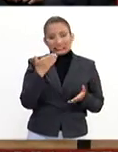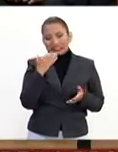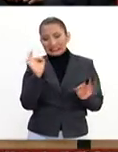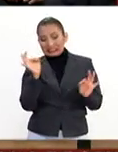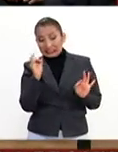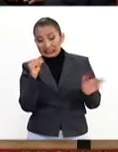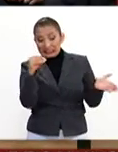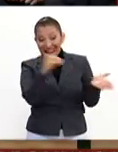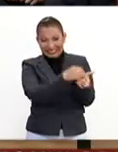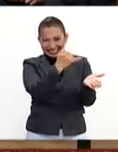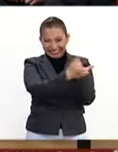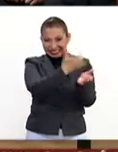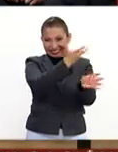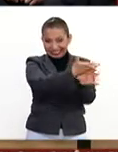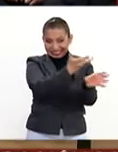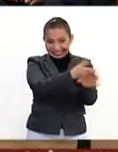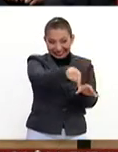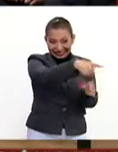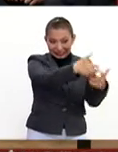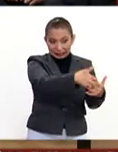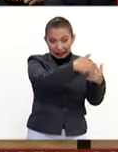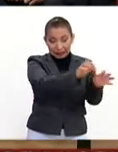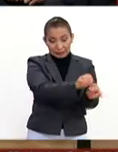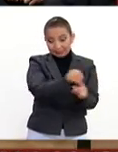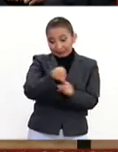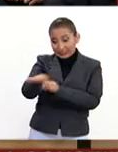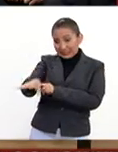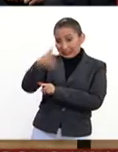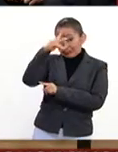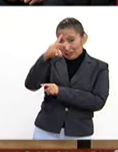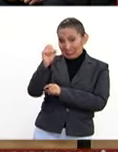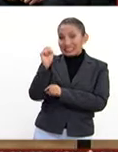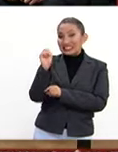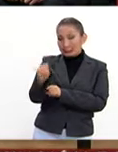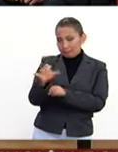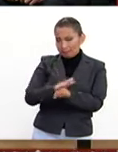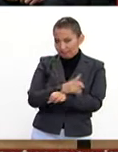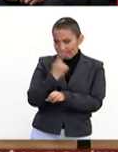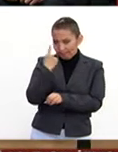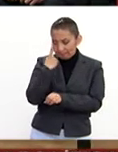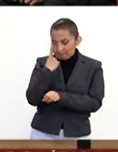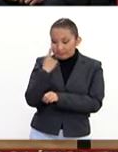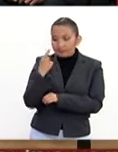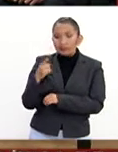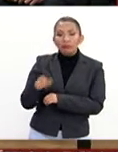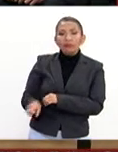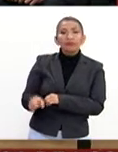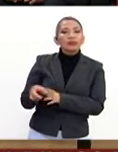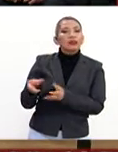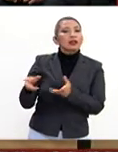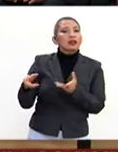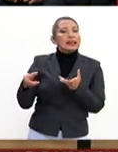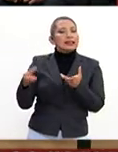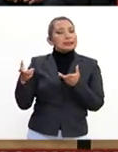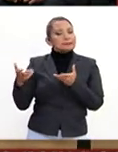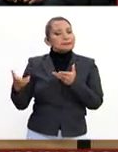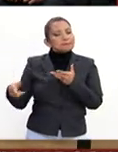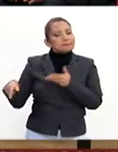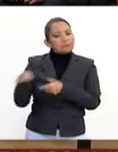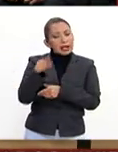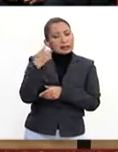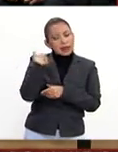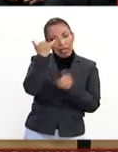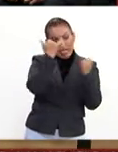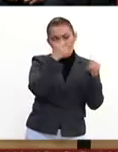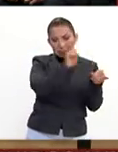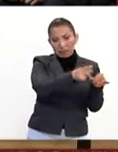si se implementara, tendría consecuencias importantes para México. ¿Por qué? A pesar de esta